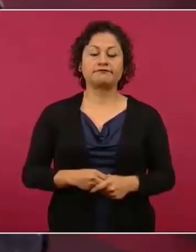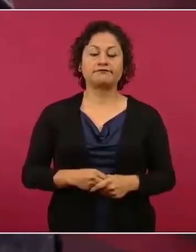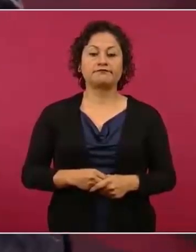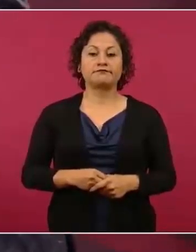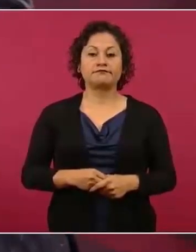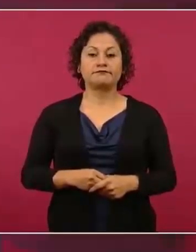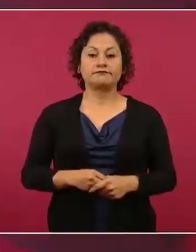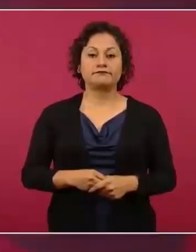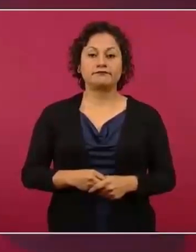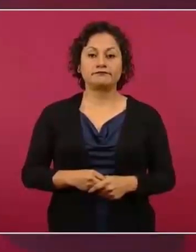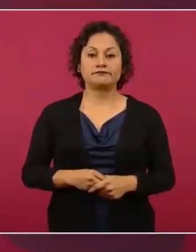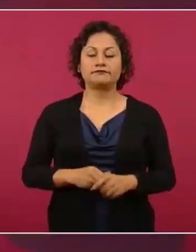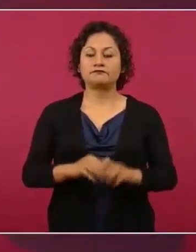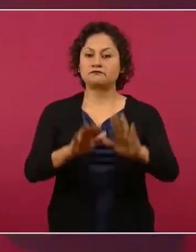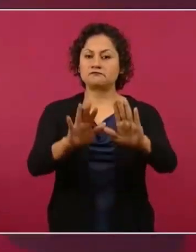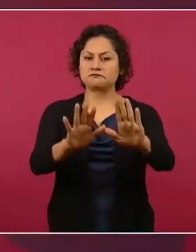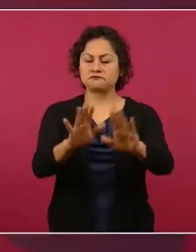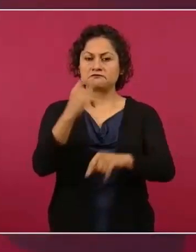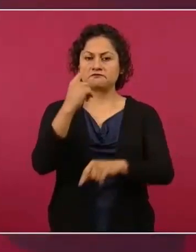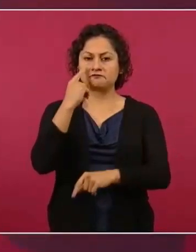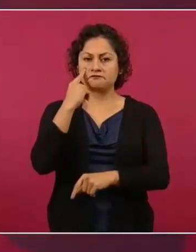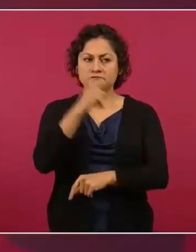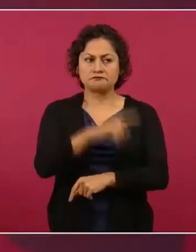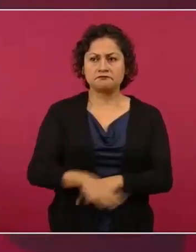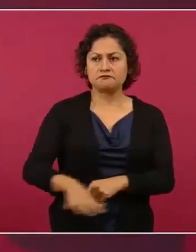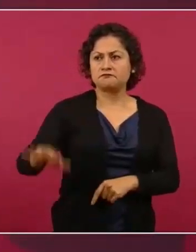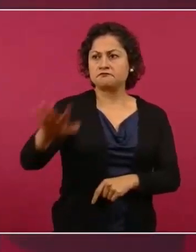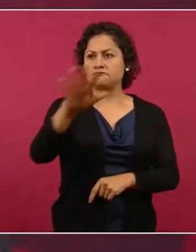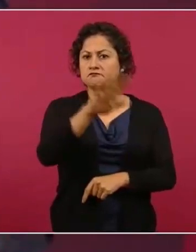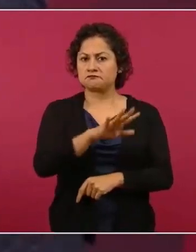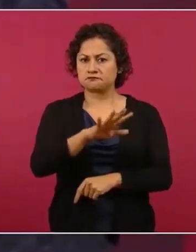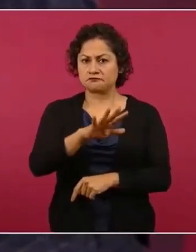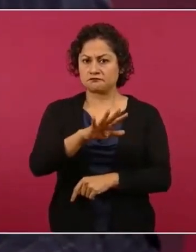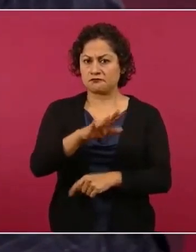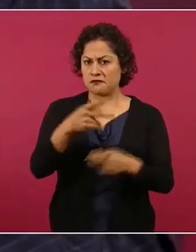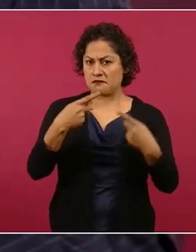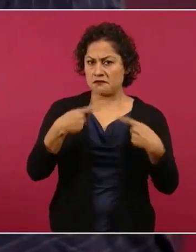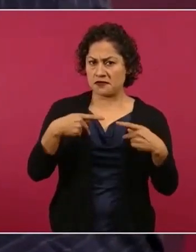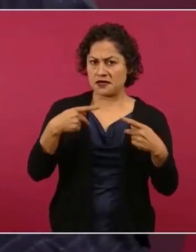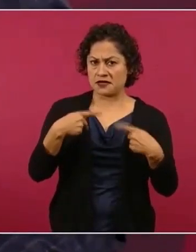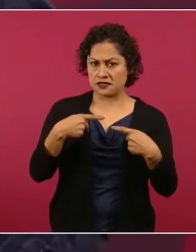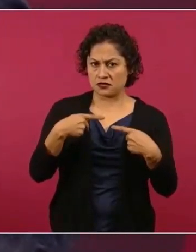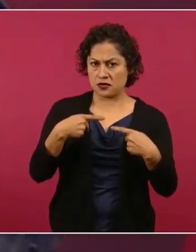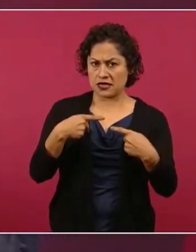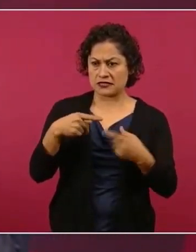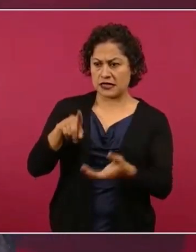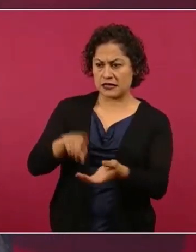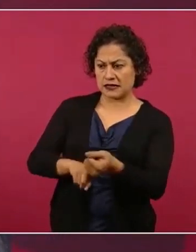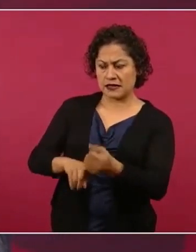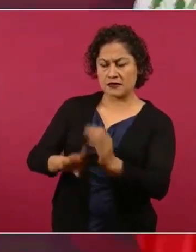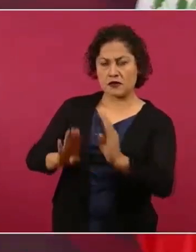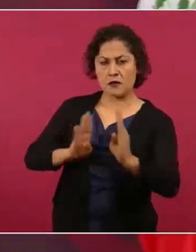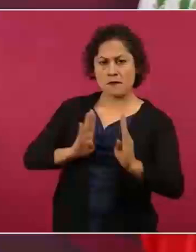ningún descontento al interior de las Fuerzas Armadas.